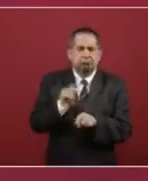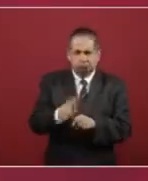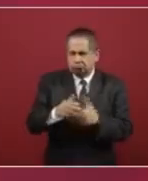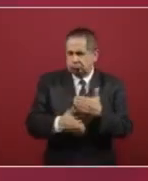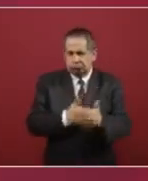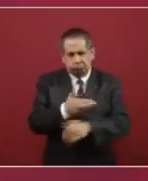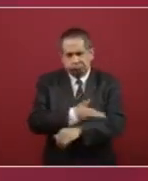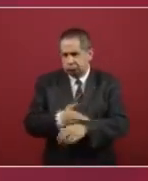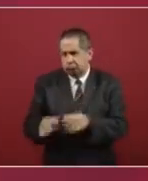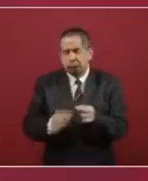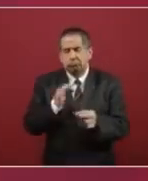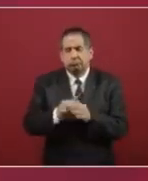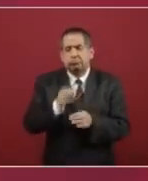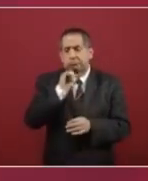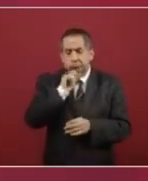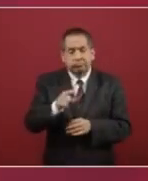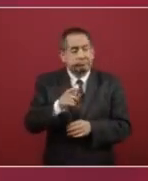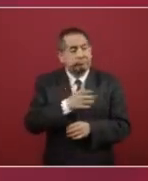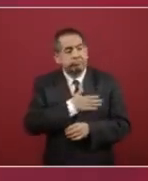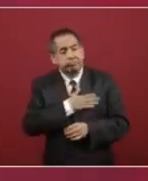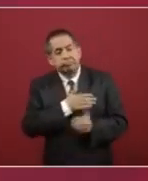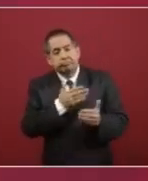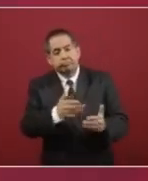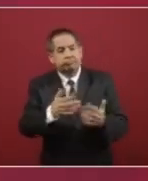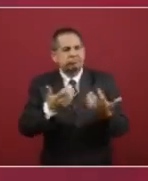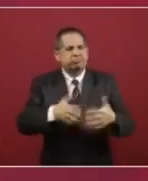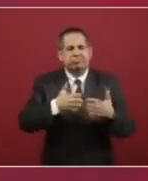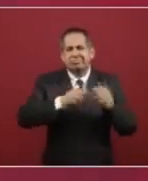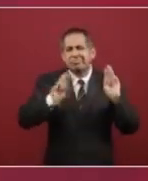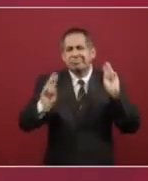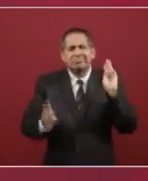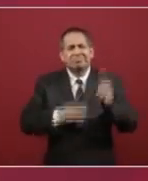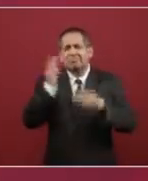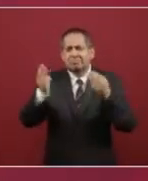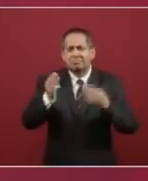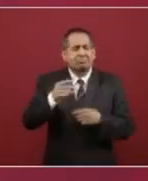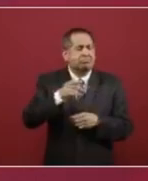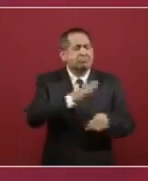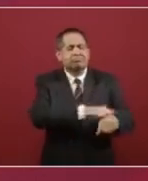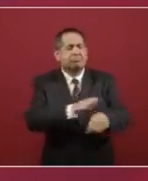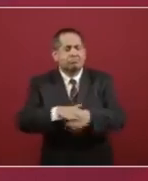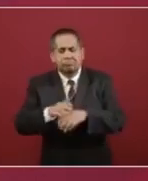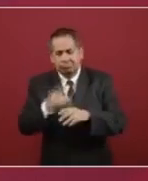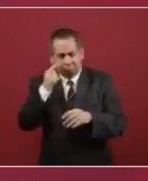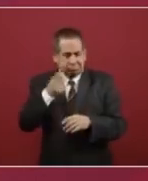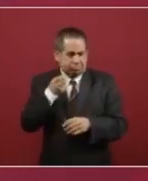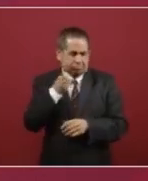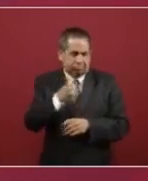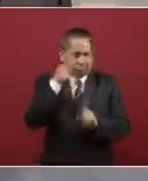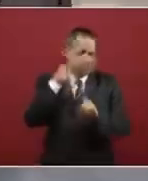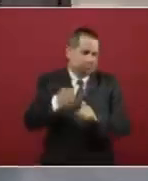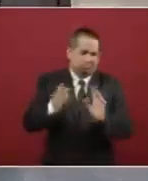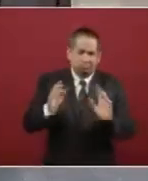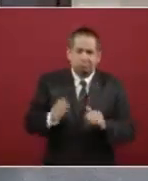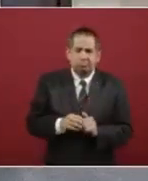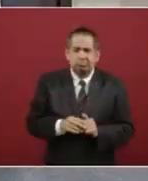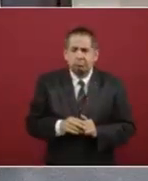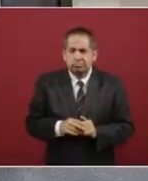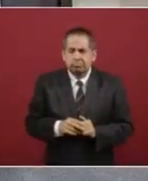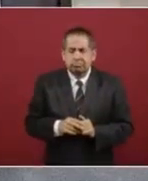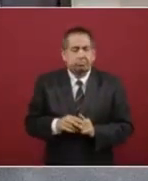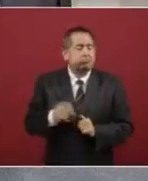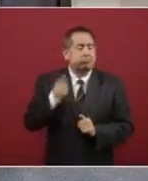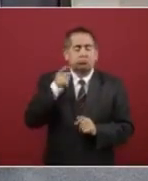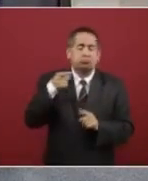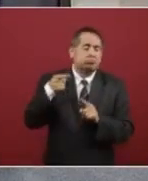y se está convocando a las mejores empresas del mundo para este propósito, porque lo que nos